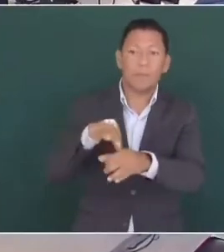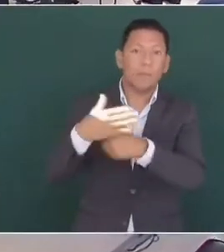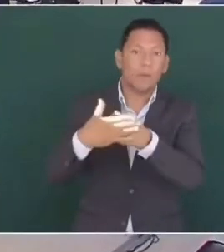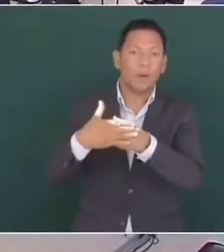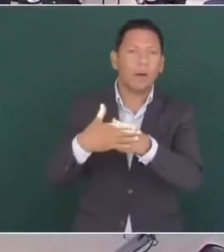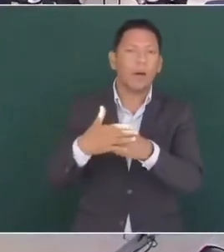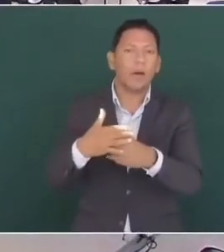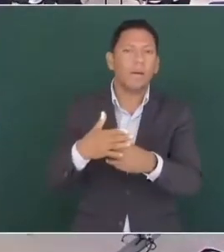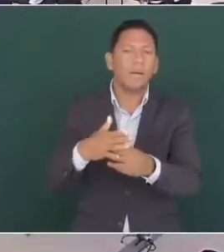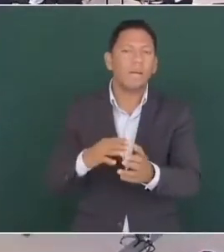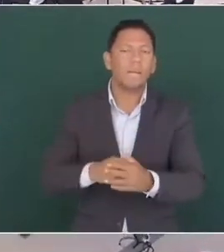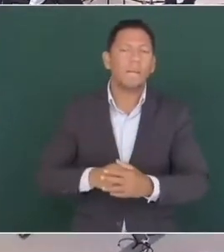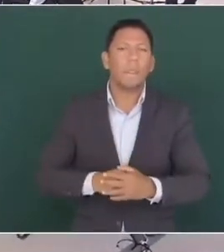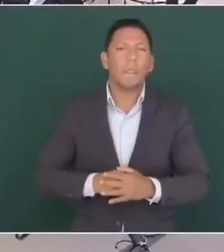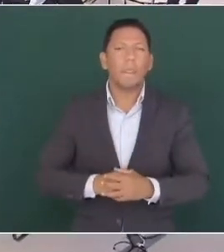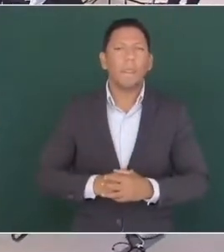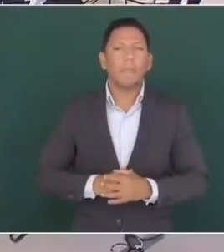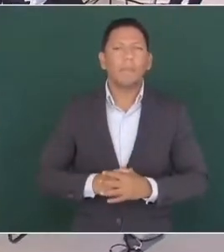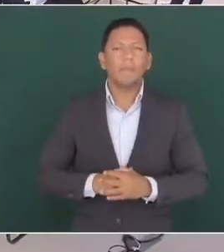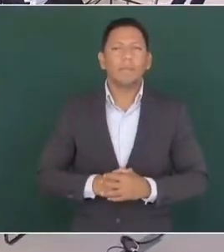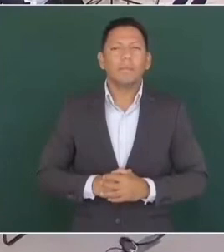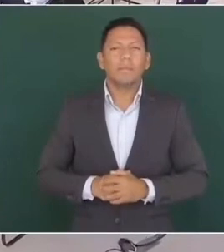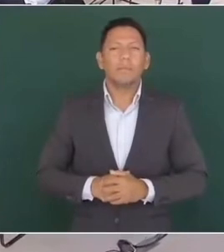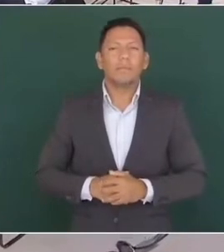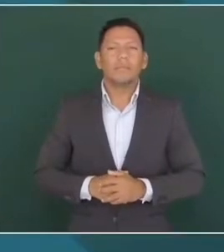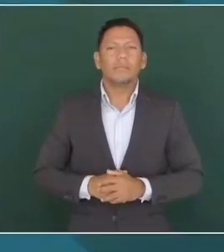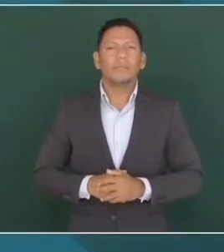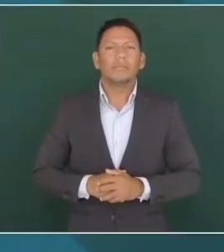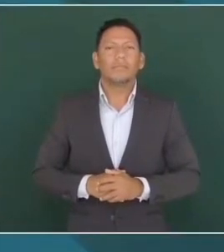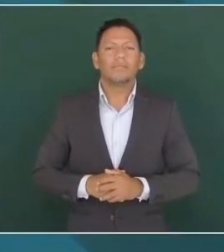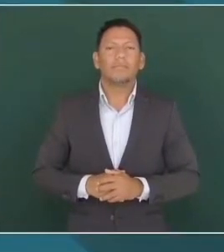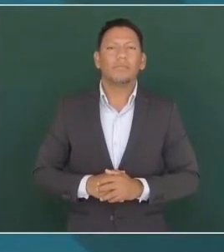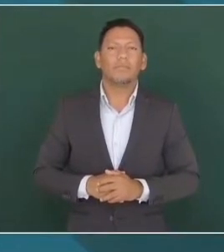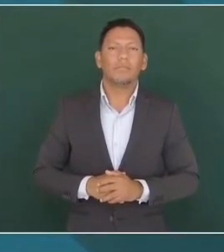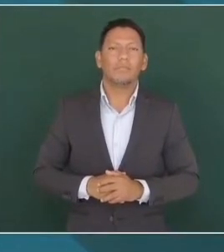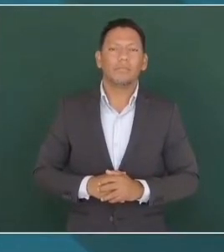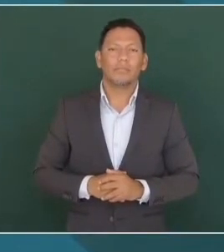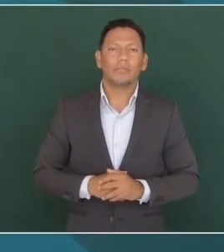y parece que no